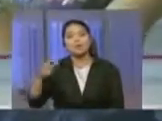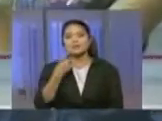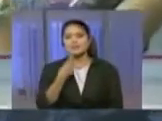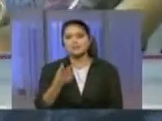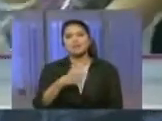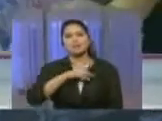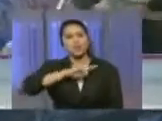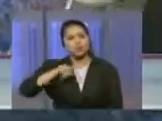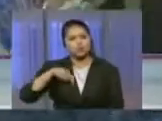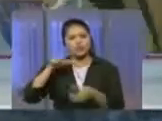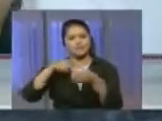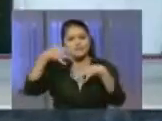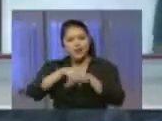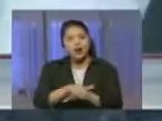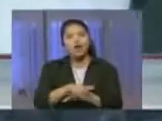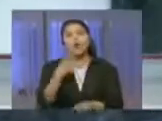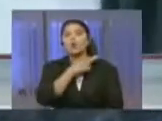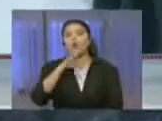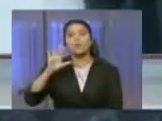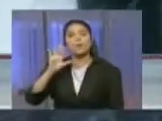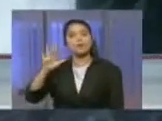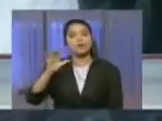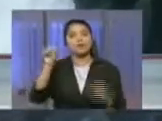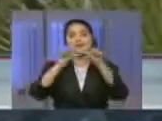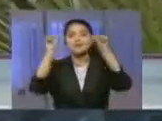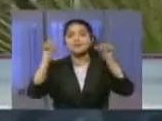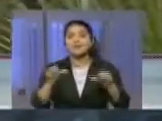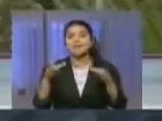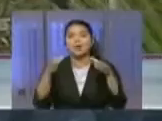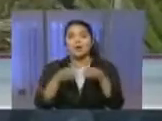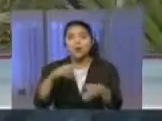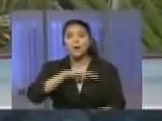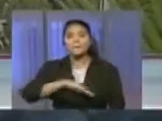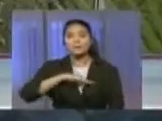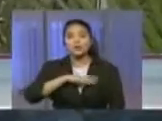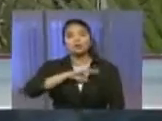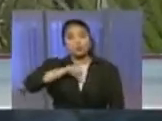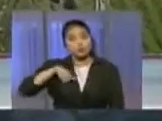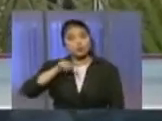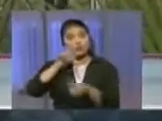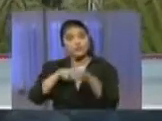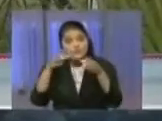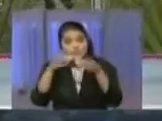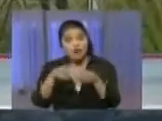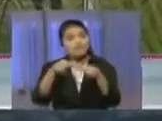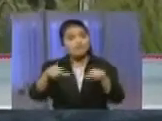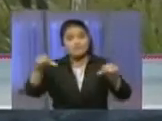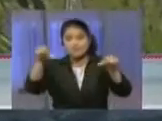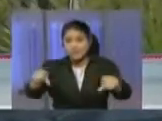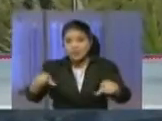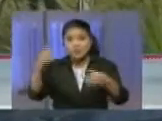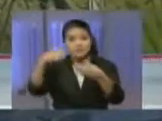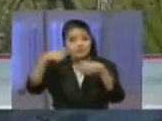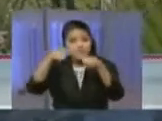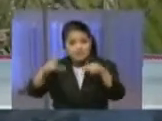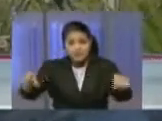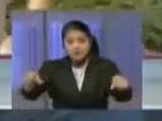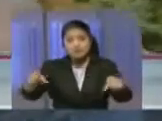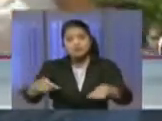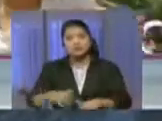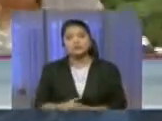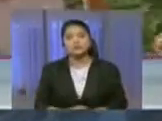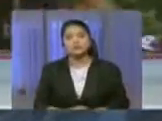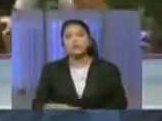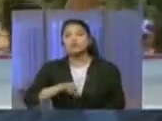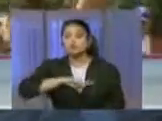incorporar también comprometidos con el sistema de misiones además somos miembros permanentes Más allá de que somos